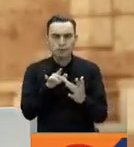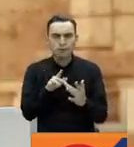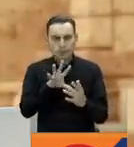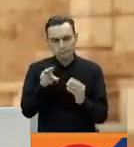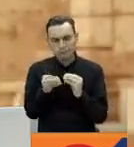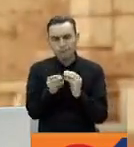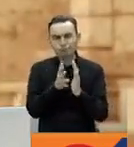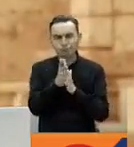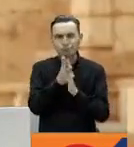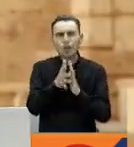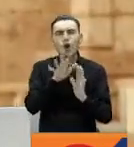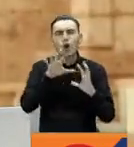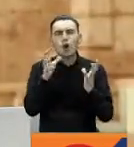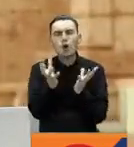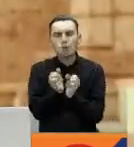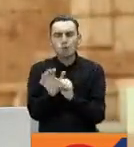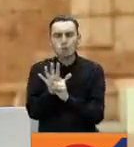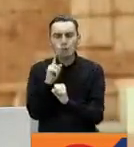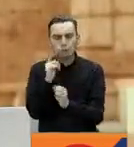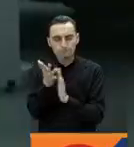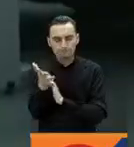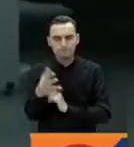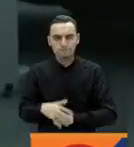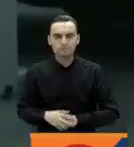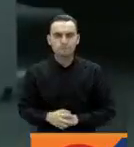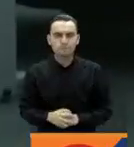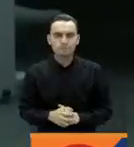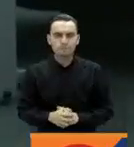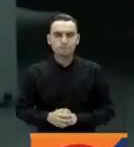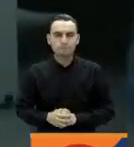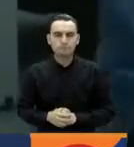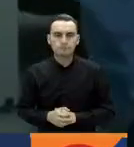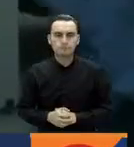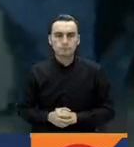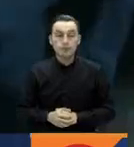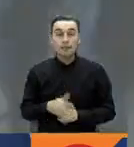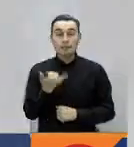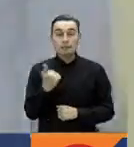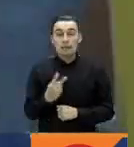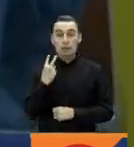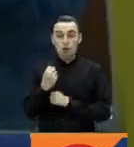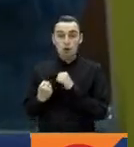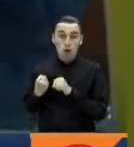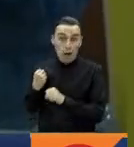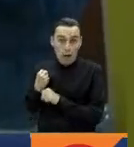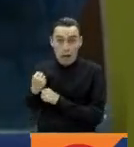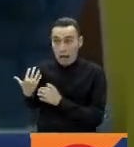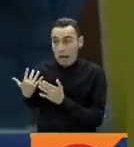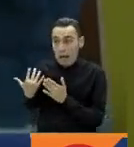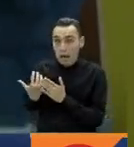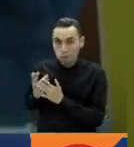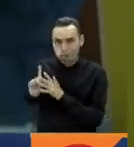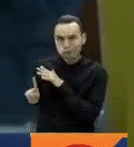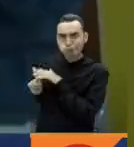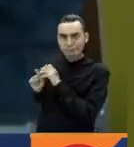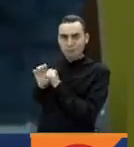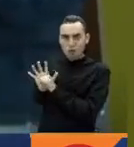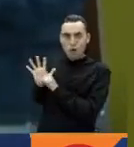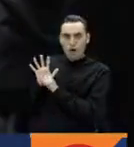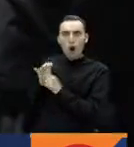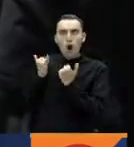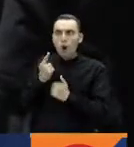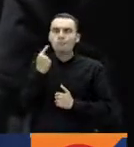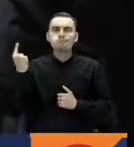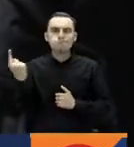de la actualidad COVID en el mundo. A 2 años de su surgimiento, el COVID se mantiene más vigente que nunca e